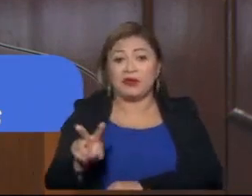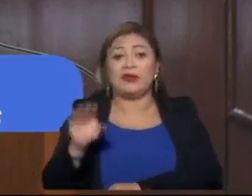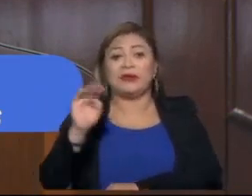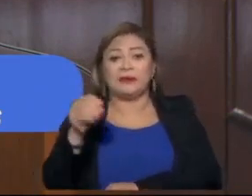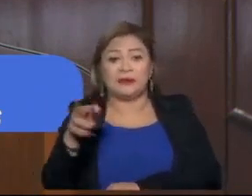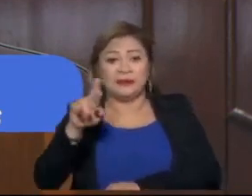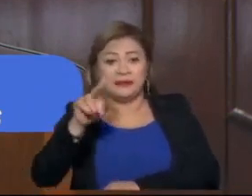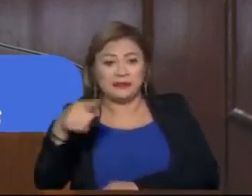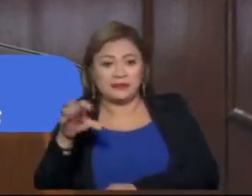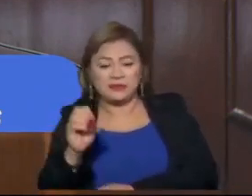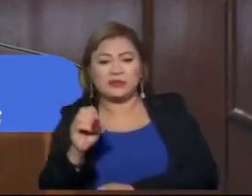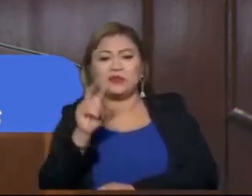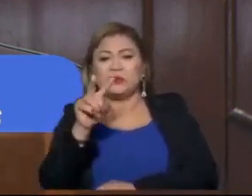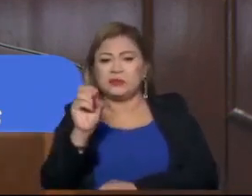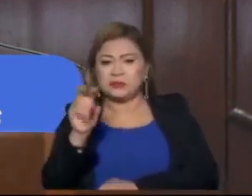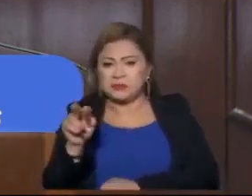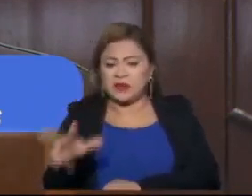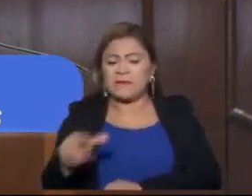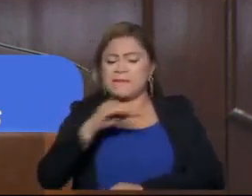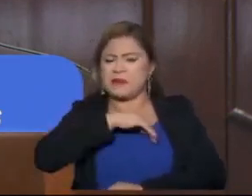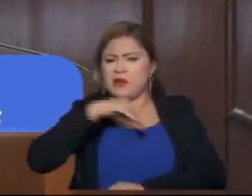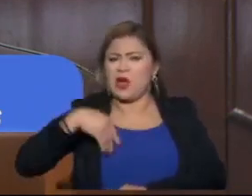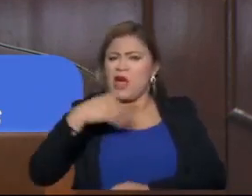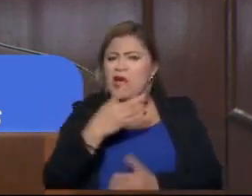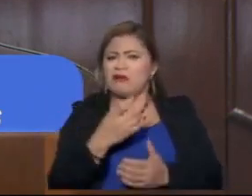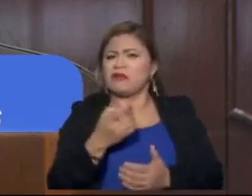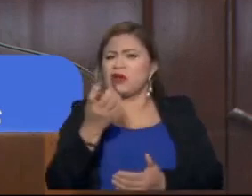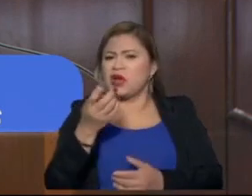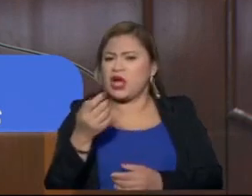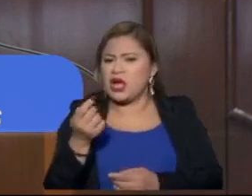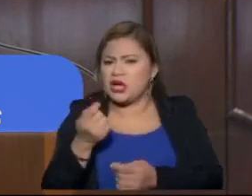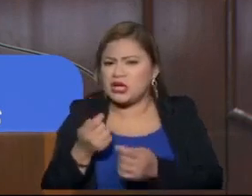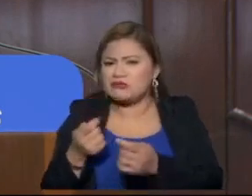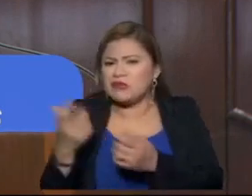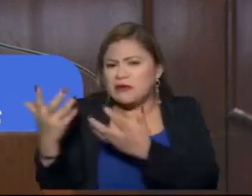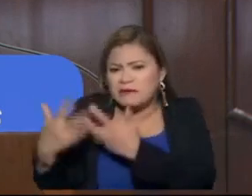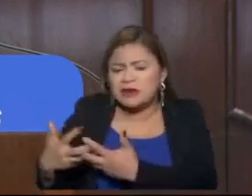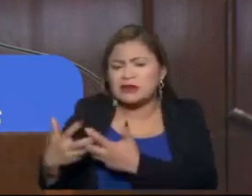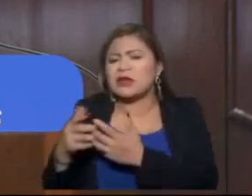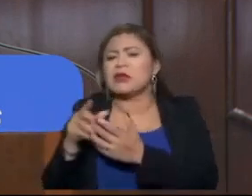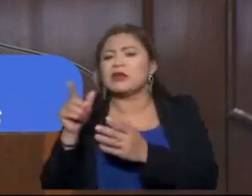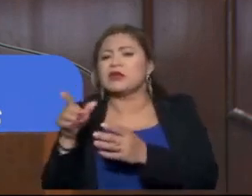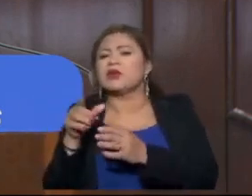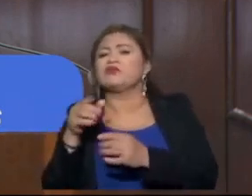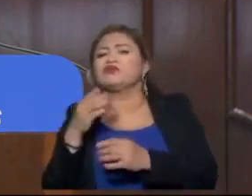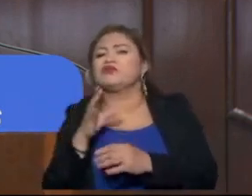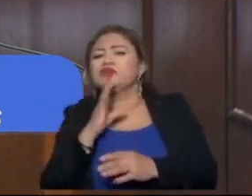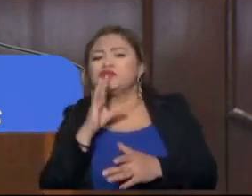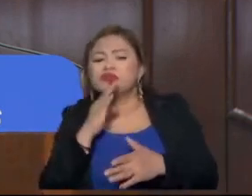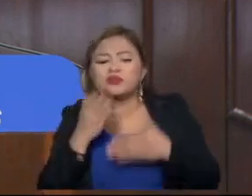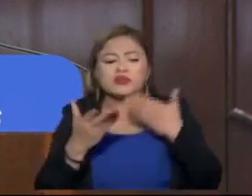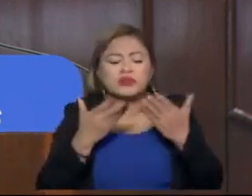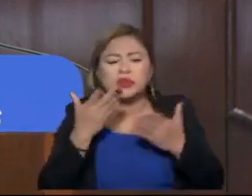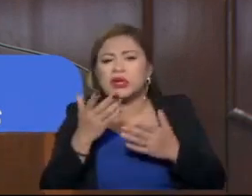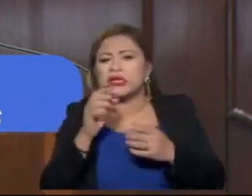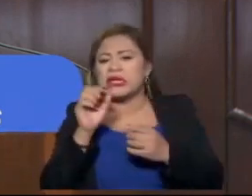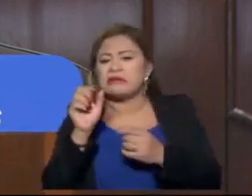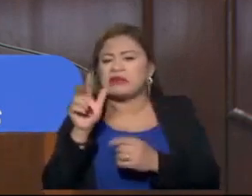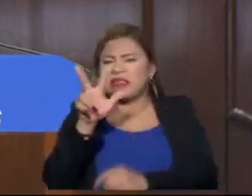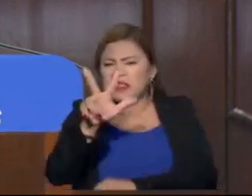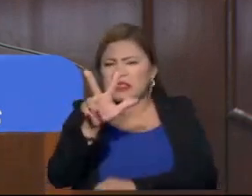2023, el Ministerio de Comercio e Industrias inició un periodo de consulta pública por 30